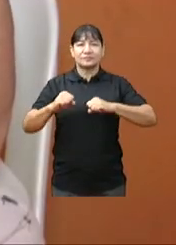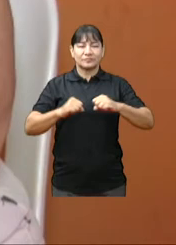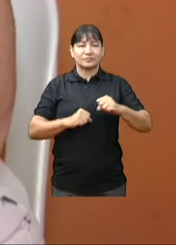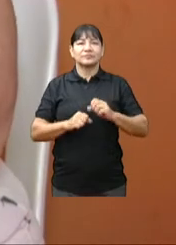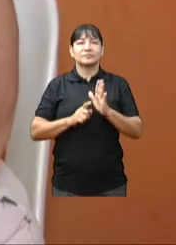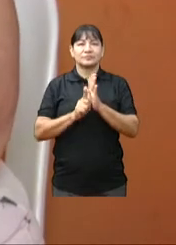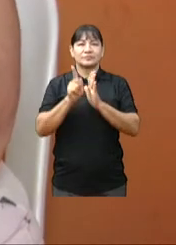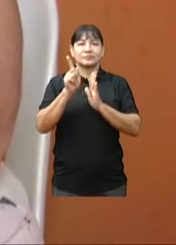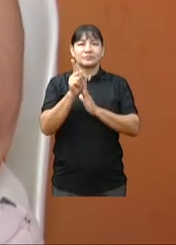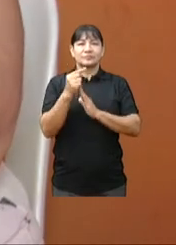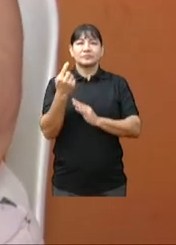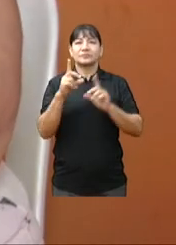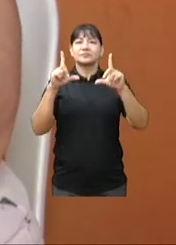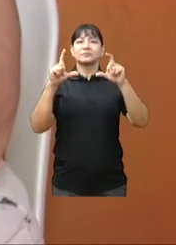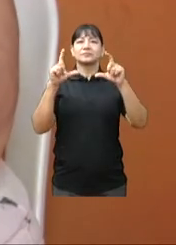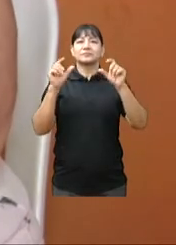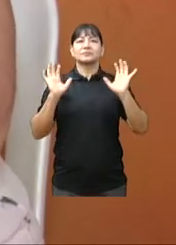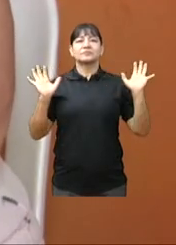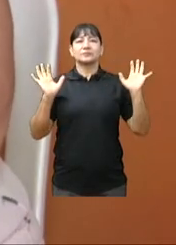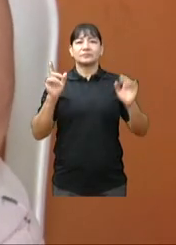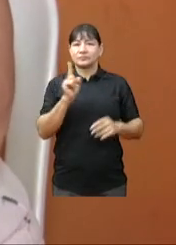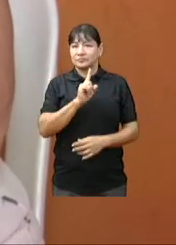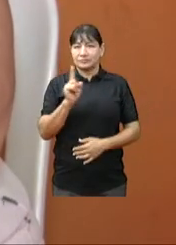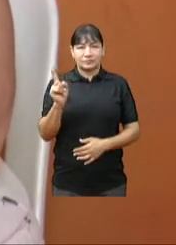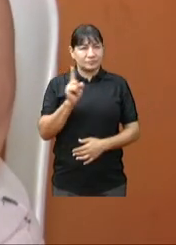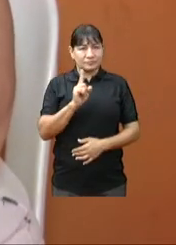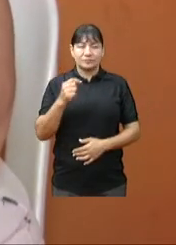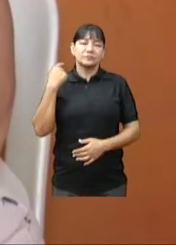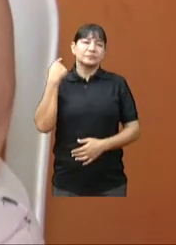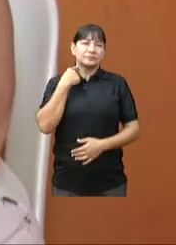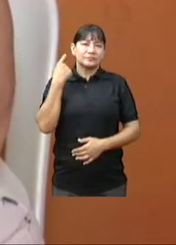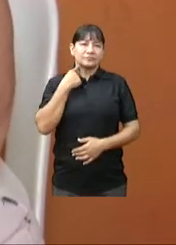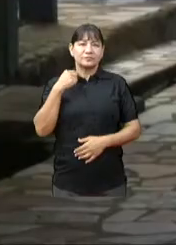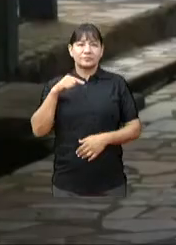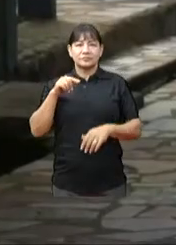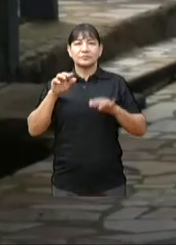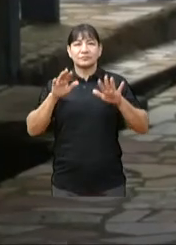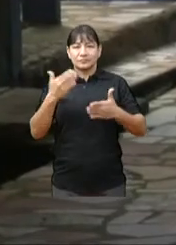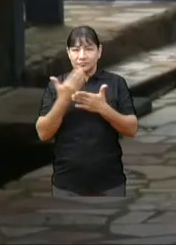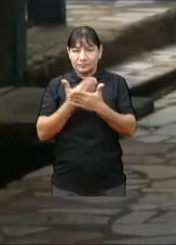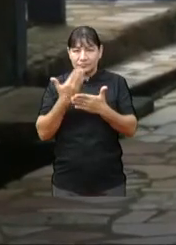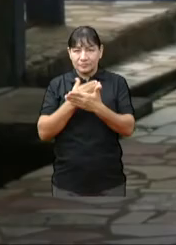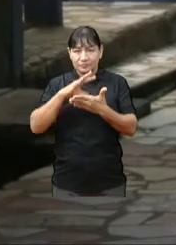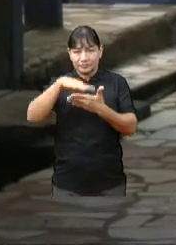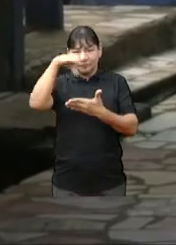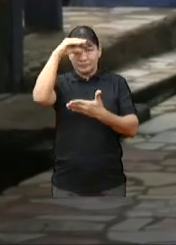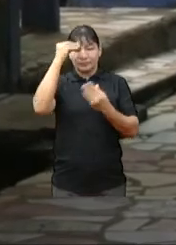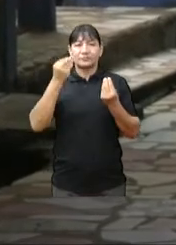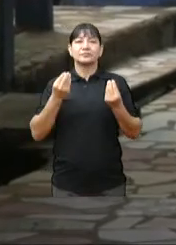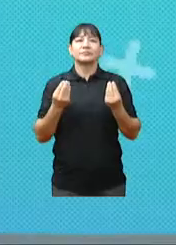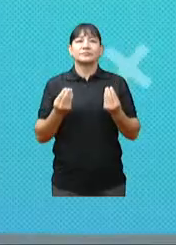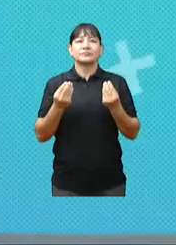bueno, solo tomar fotos y ya llegué. No, él siempre está actualizándose.